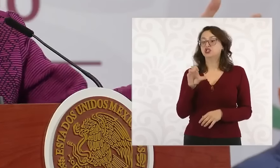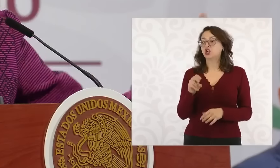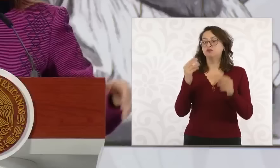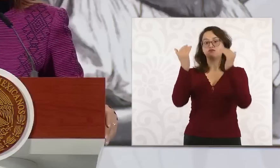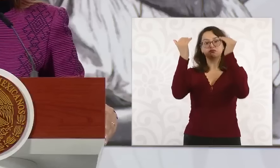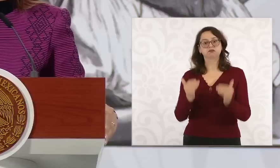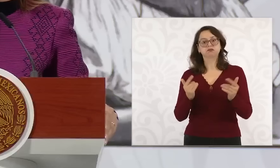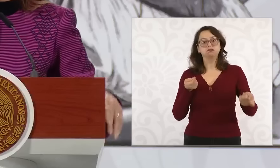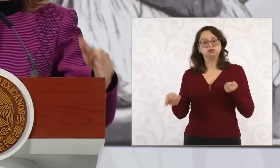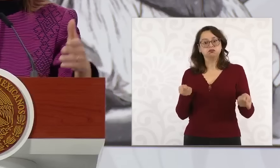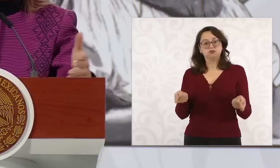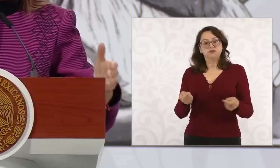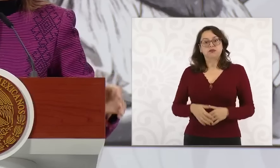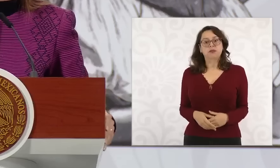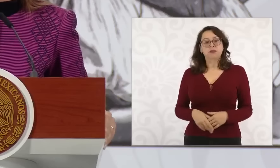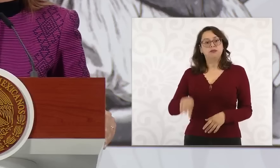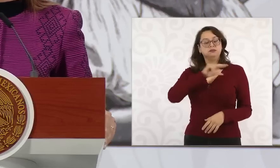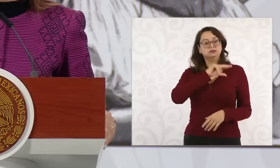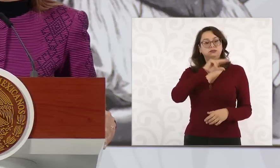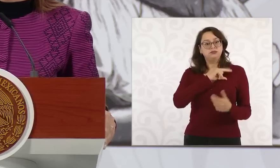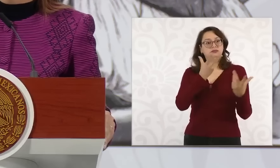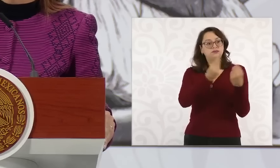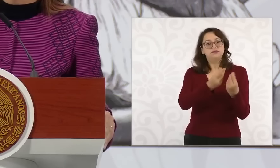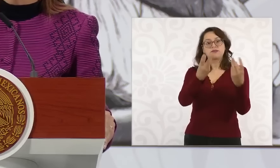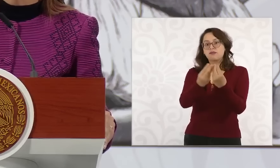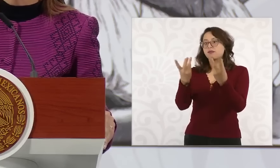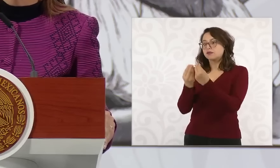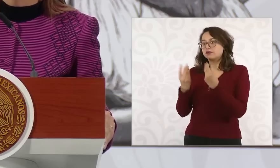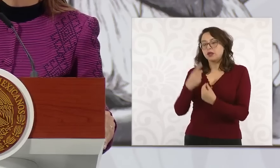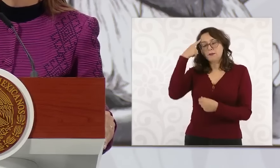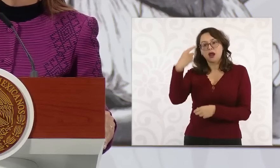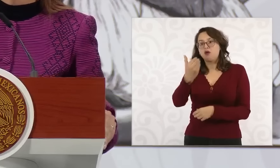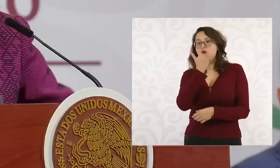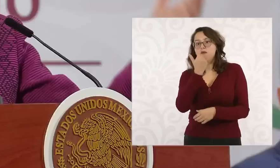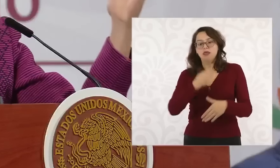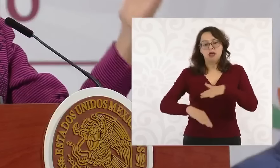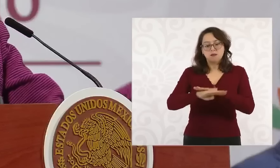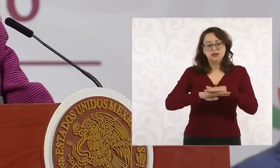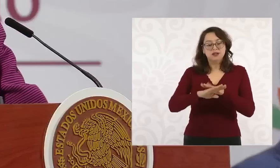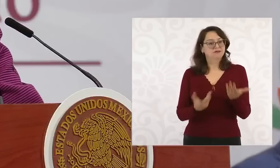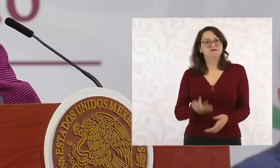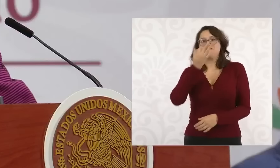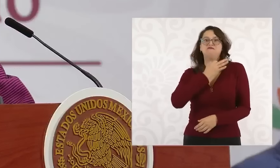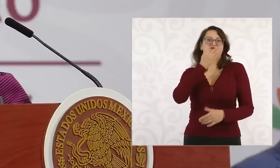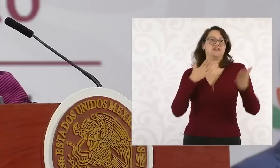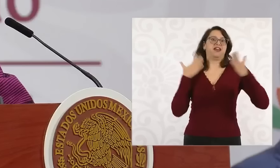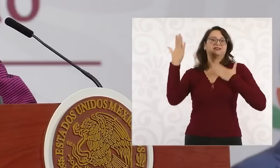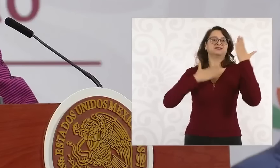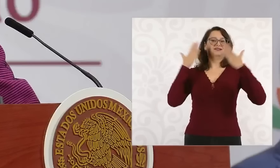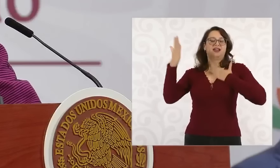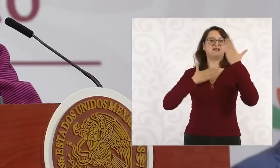colaboración con el sector privado en la firma de que no aumente la canasta básica, celebración,